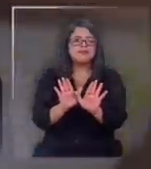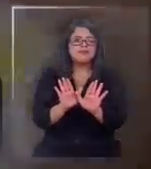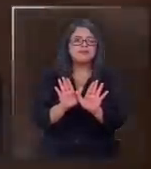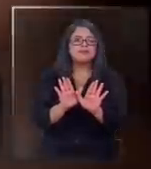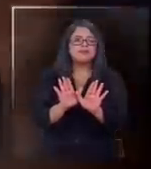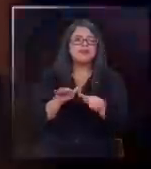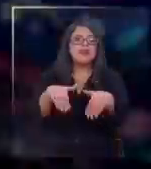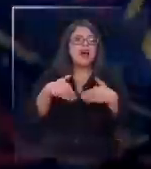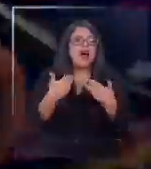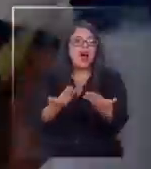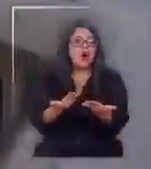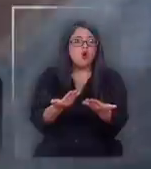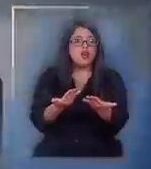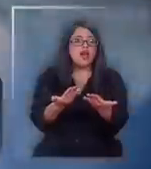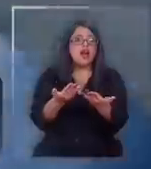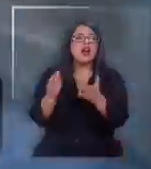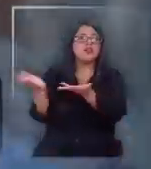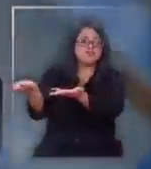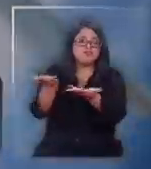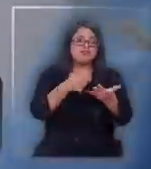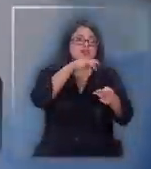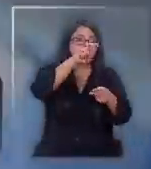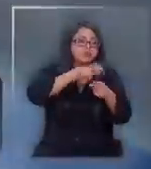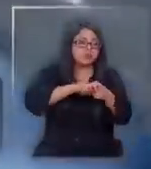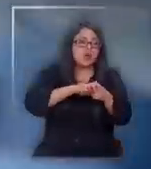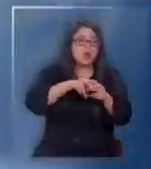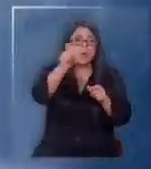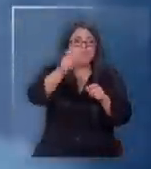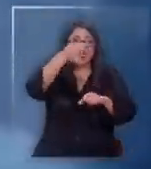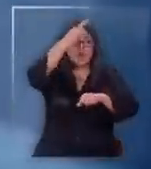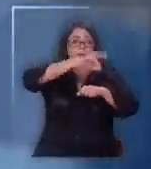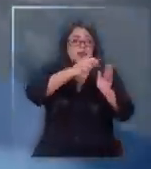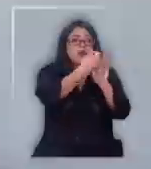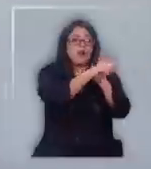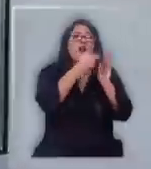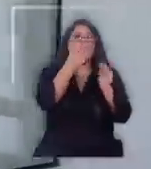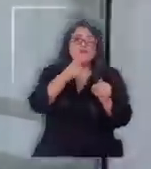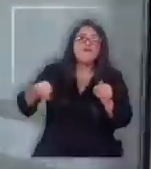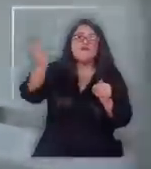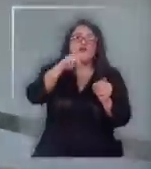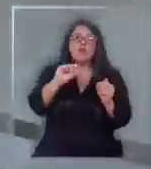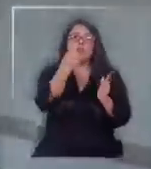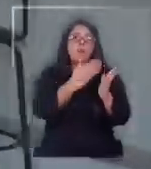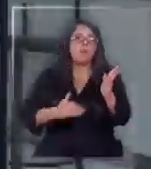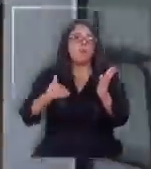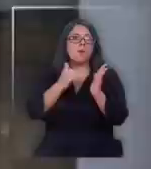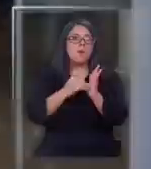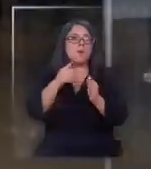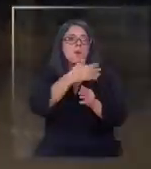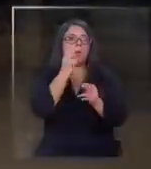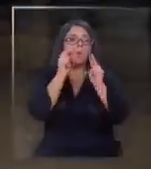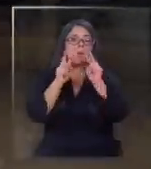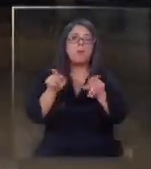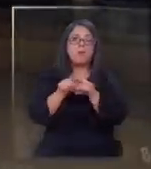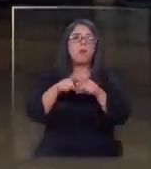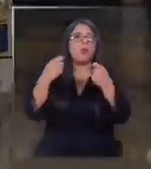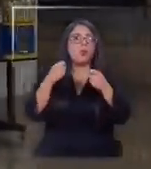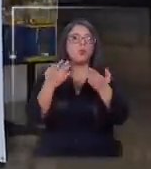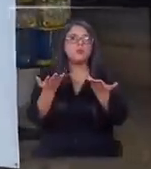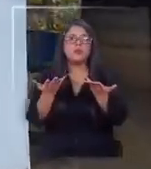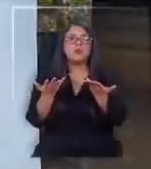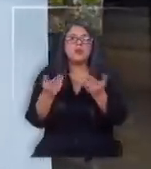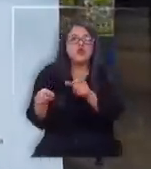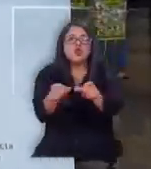Ahora debes ingresar a los asientos disponibles para que el médico te evalúe. Volvemos al primer piso, aquí donde se trata de manejar este